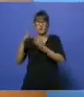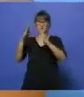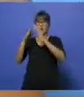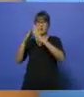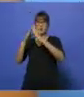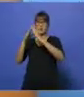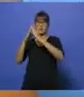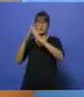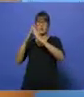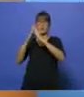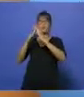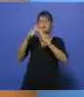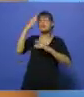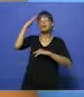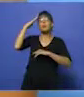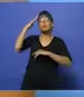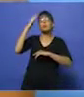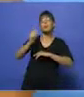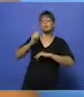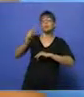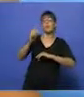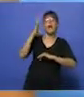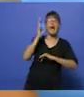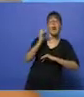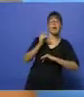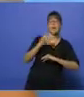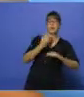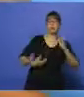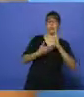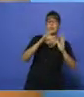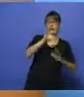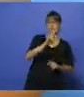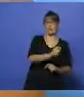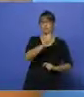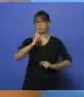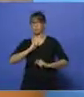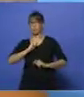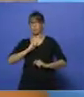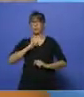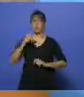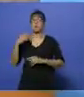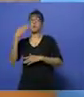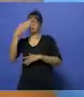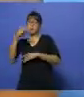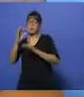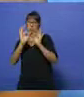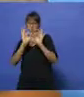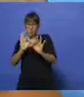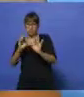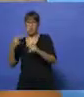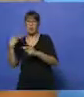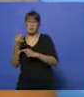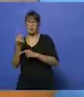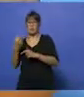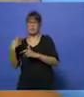tenido un poco de ayuda del gobierno provincial. Los talleres culturales es este acuerdo con la universidad y después recursos locales. Avanzamos